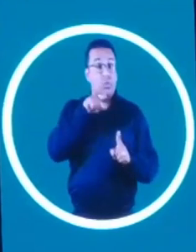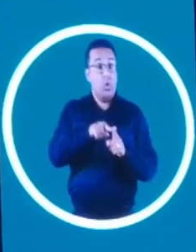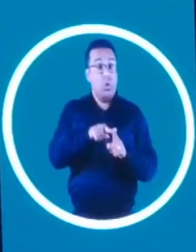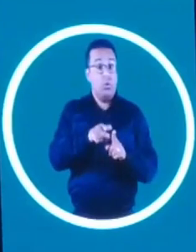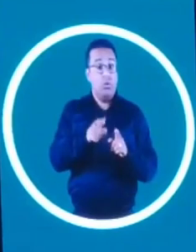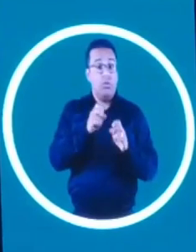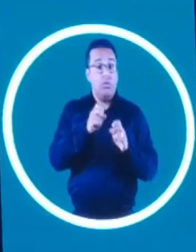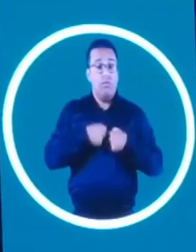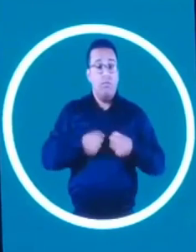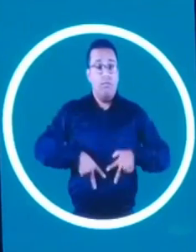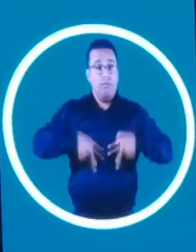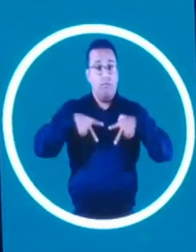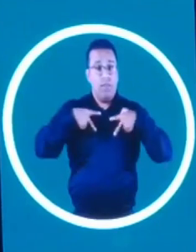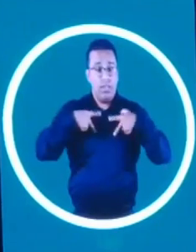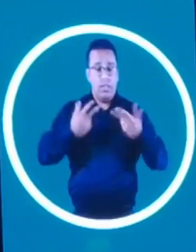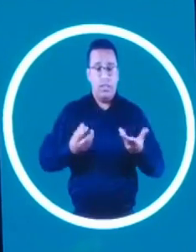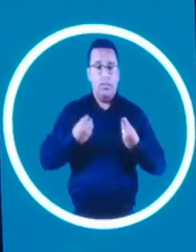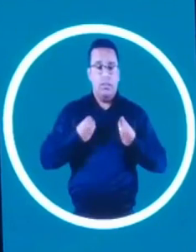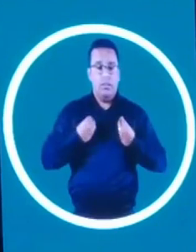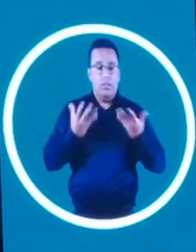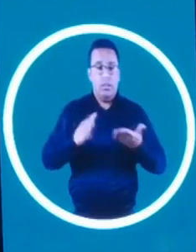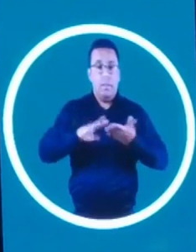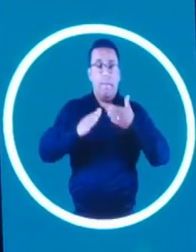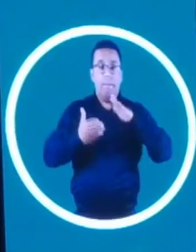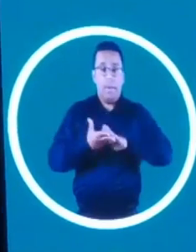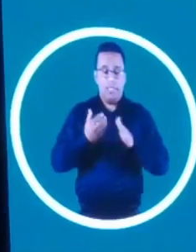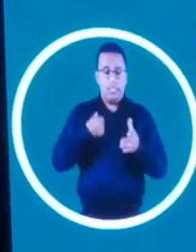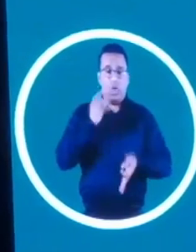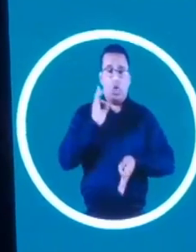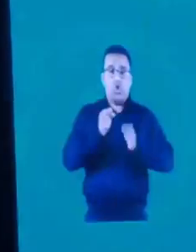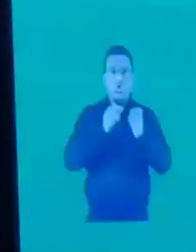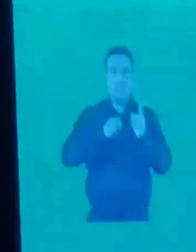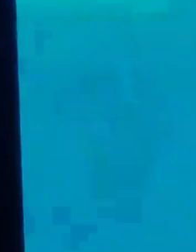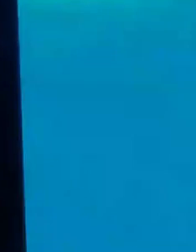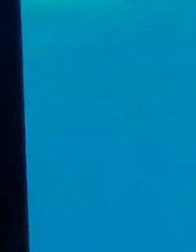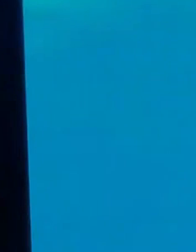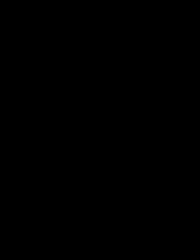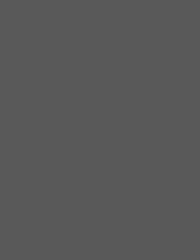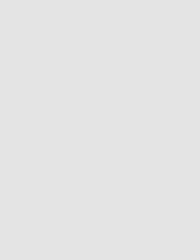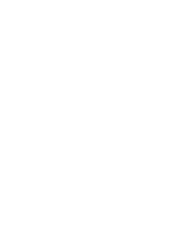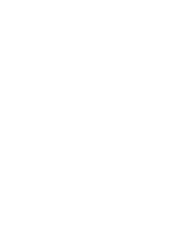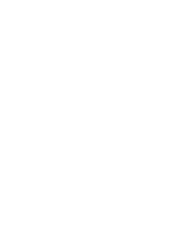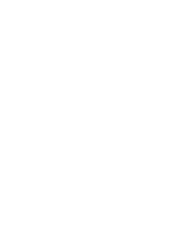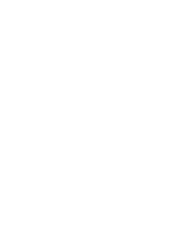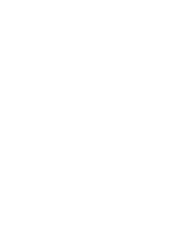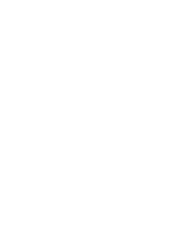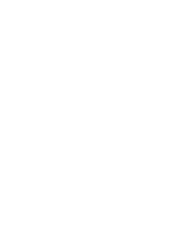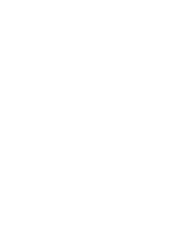paz, para la justicia social.